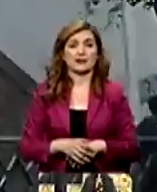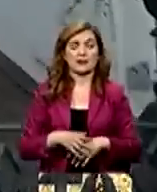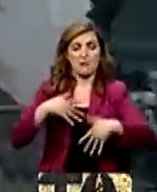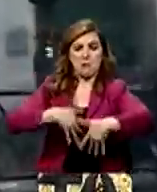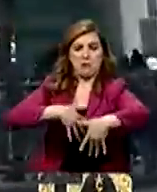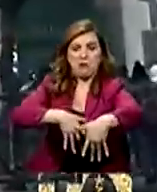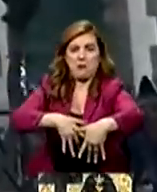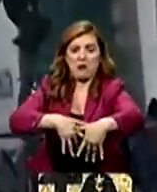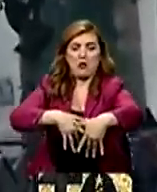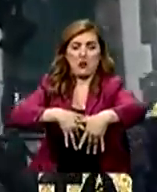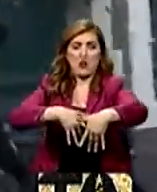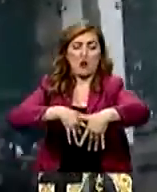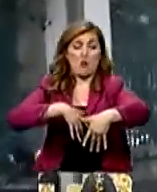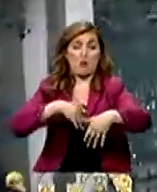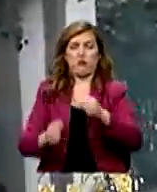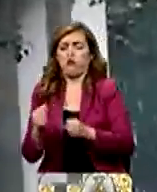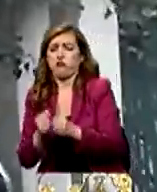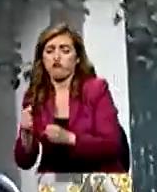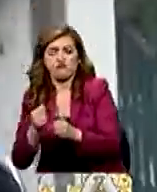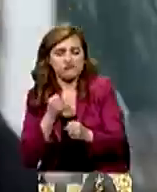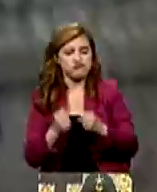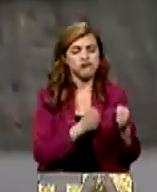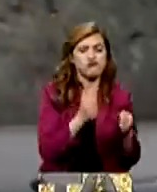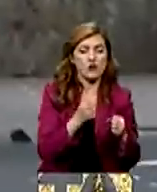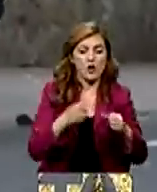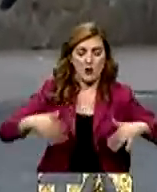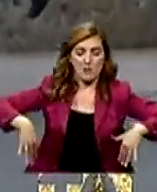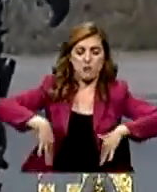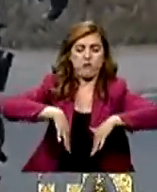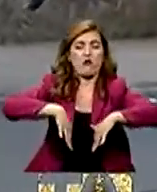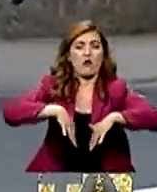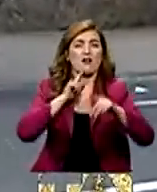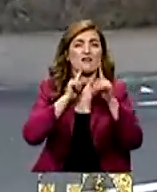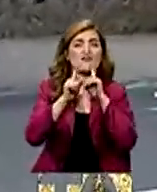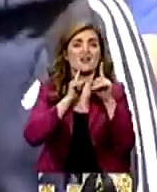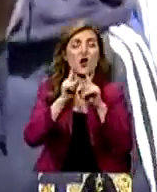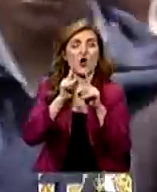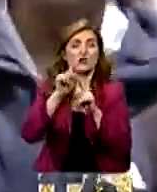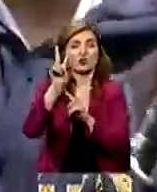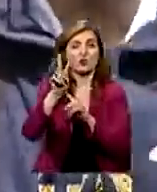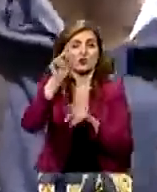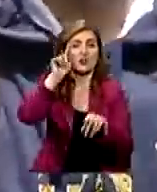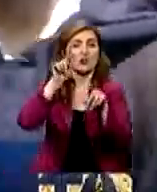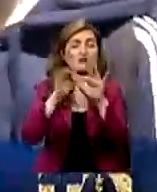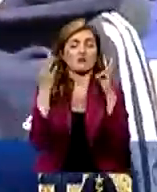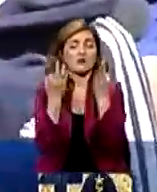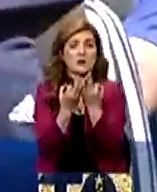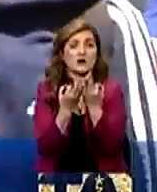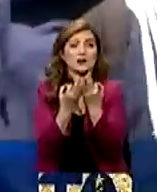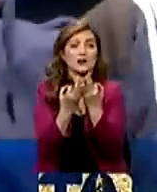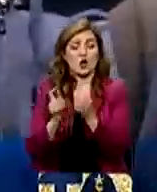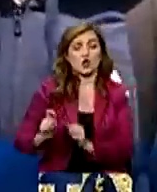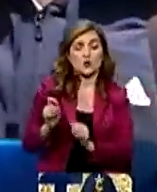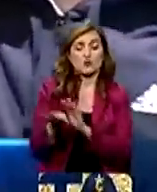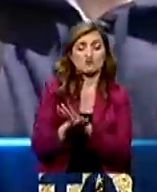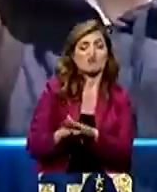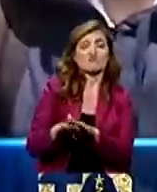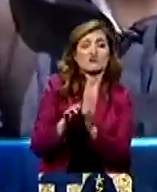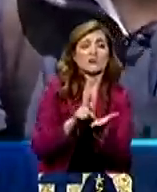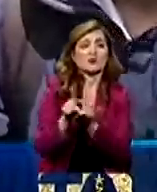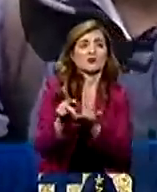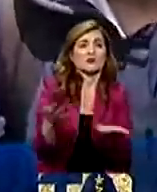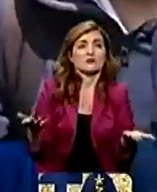policía y los jóvenes que corrían a lo largo de las calles. Concluyó con un diálogo mutuo. Muchas familias subsisten con un sueldo básico, el